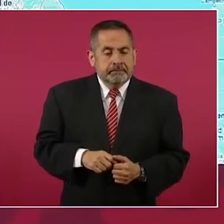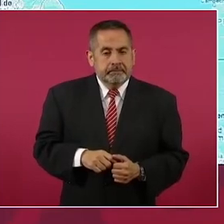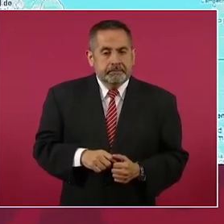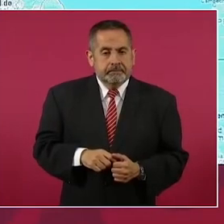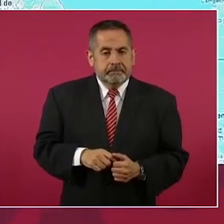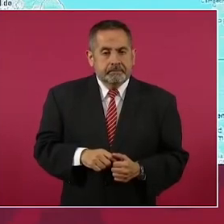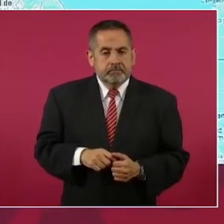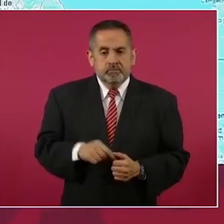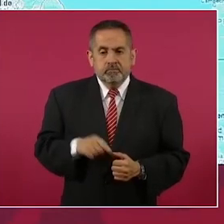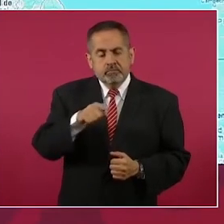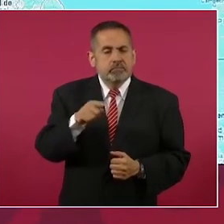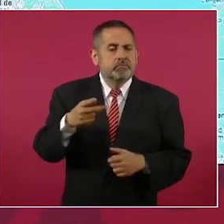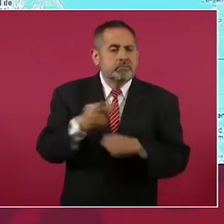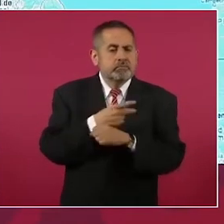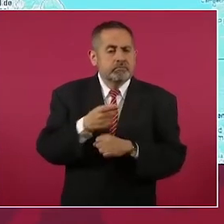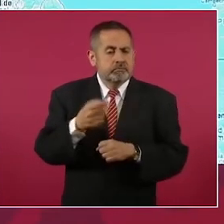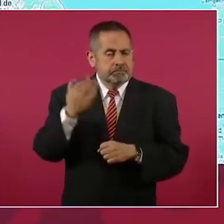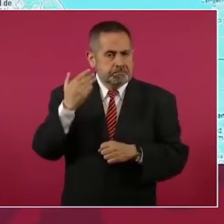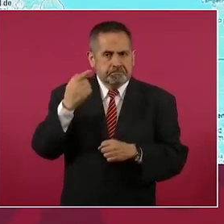se compró